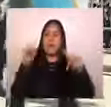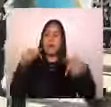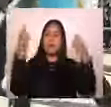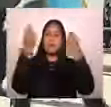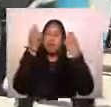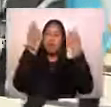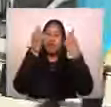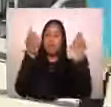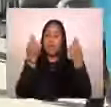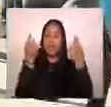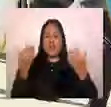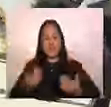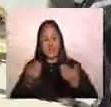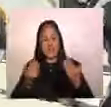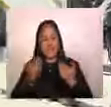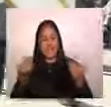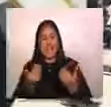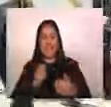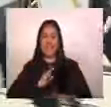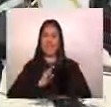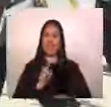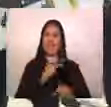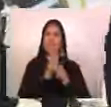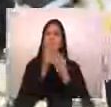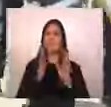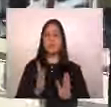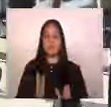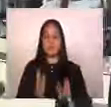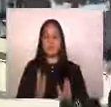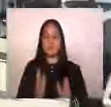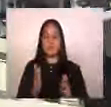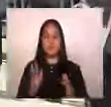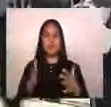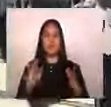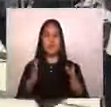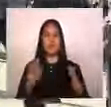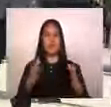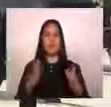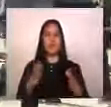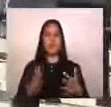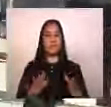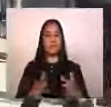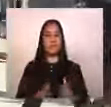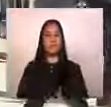celebra hoy la alegría de ser guatemaltecos.